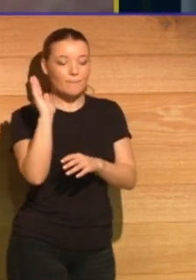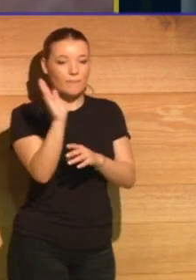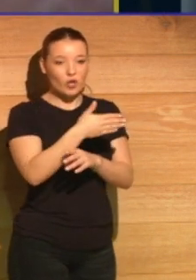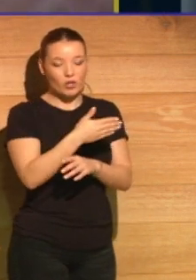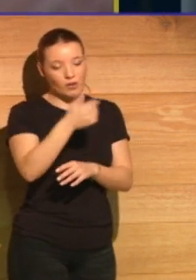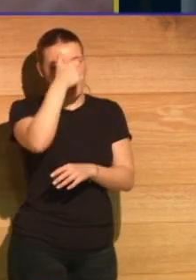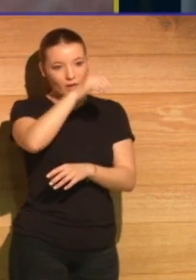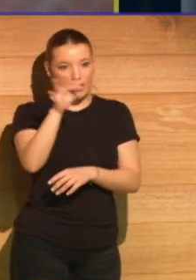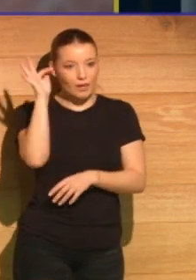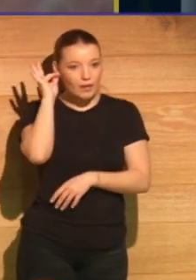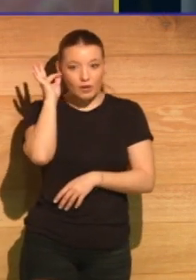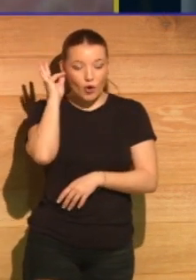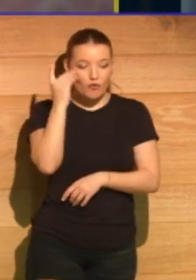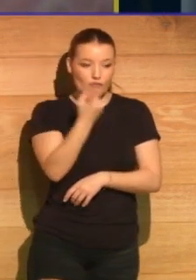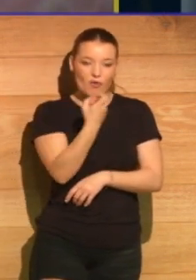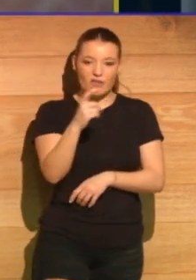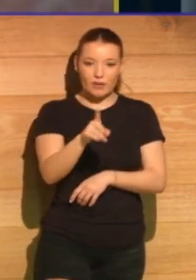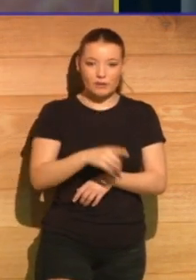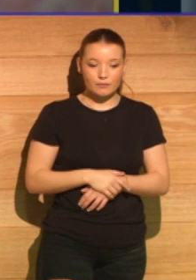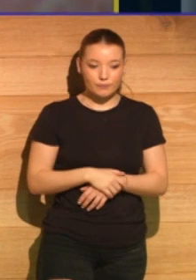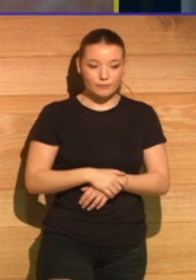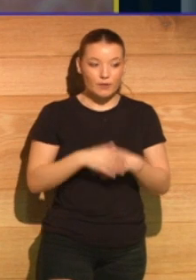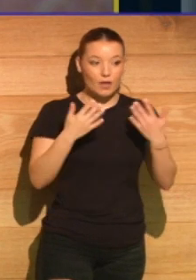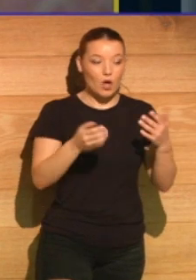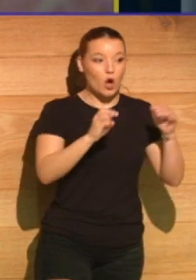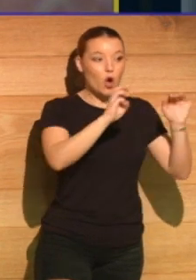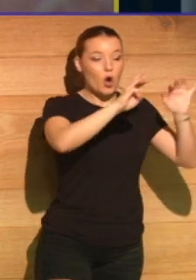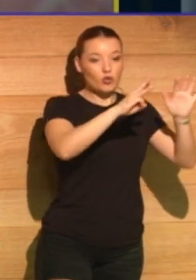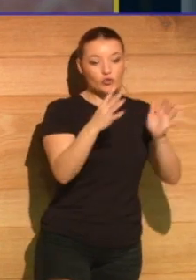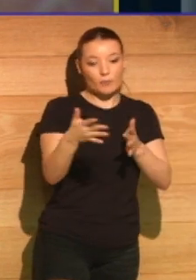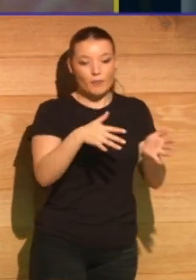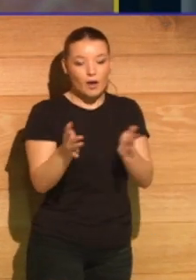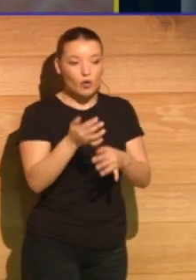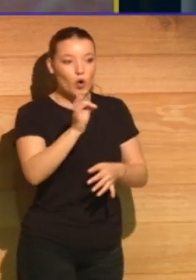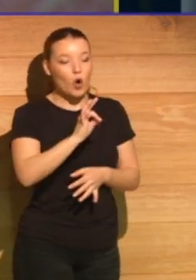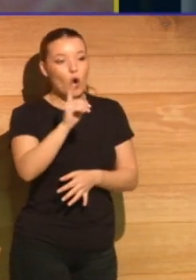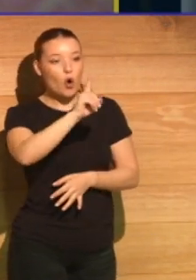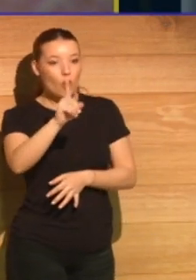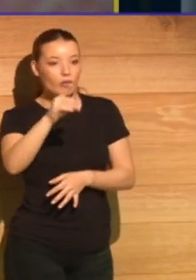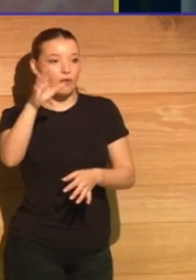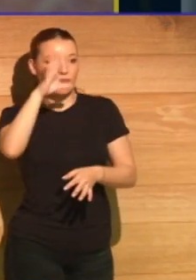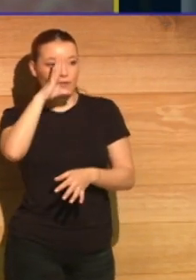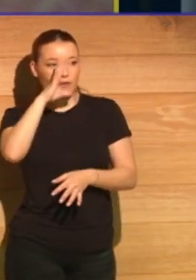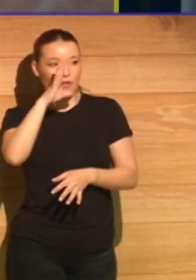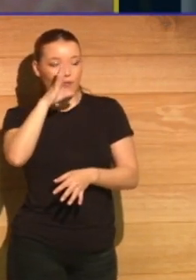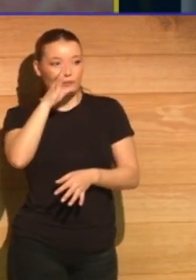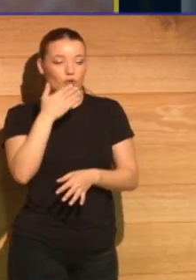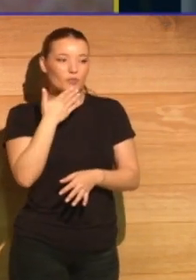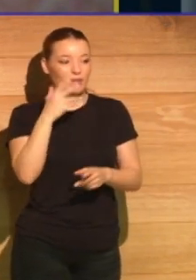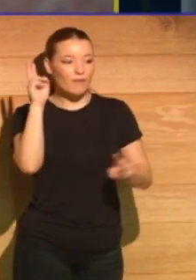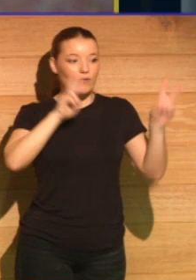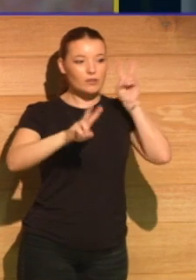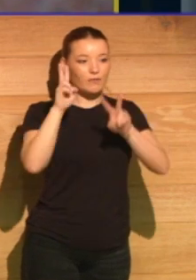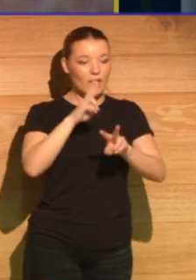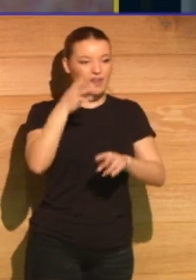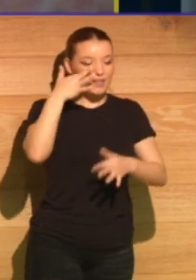Mientras tanto, tanto el 8 de marzo y el 11 de febrero son maneras de visibilizar una realidad,